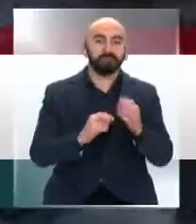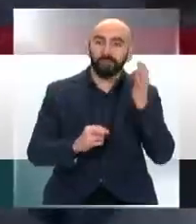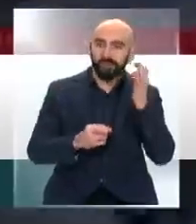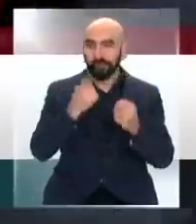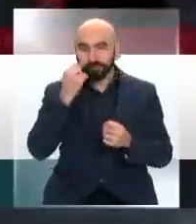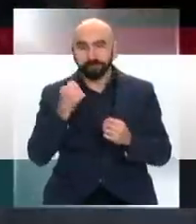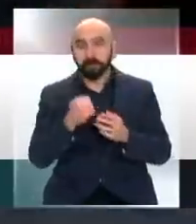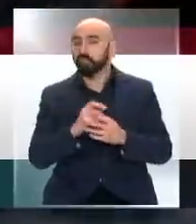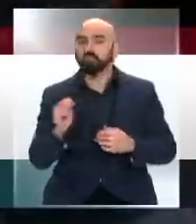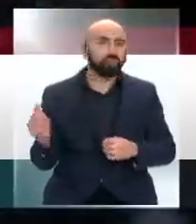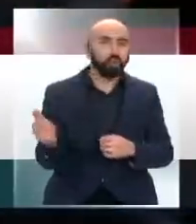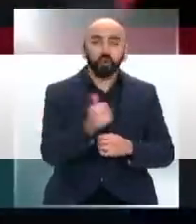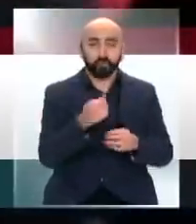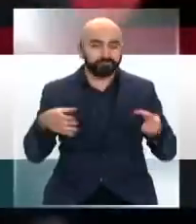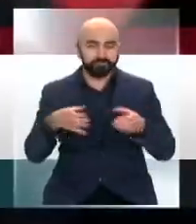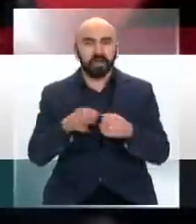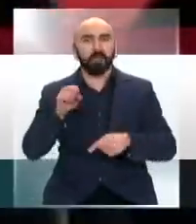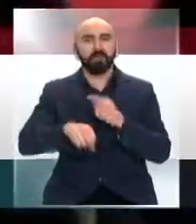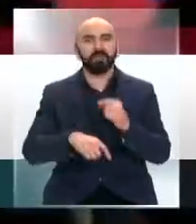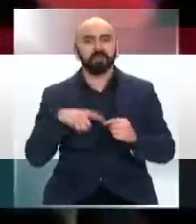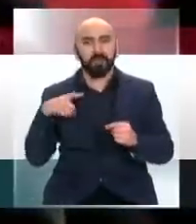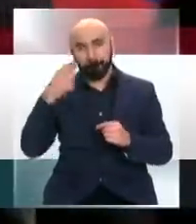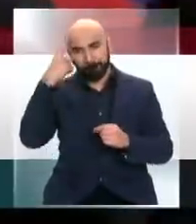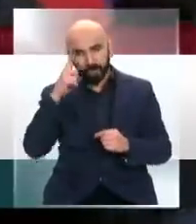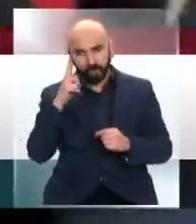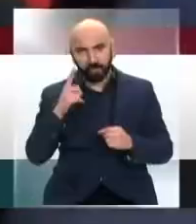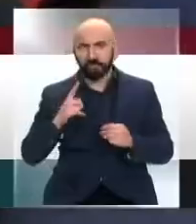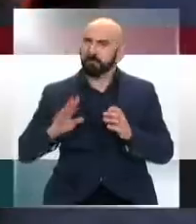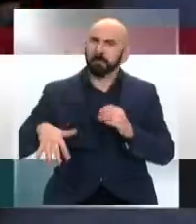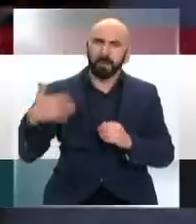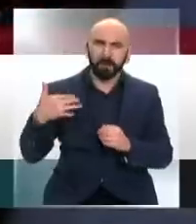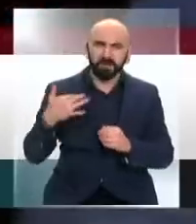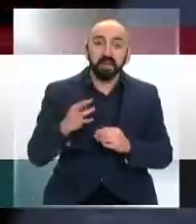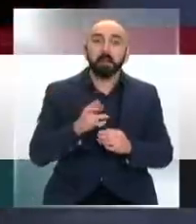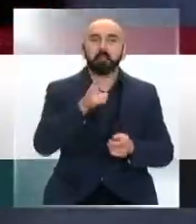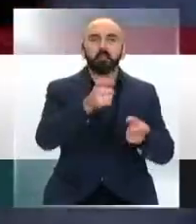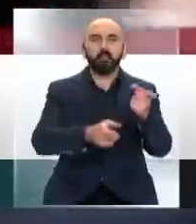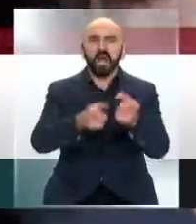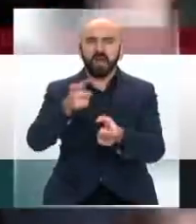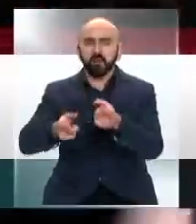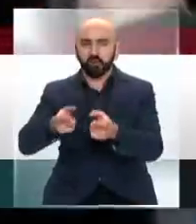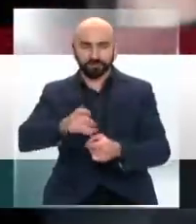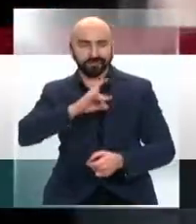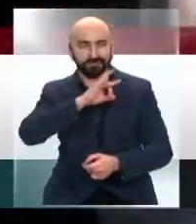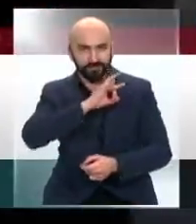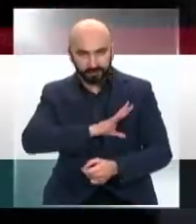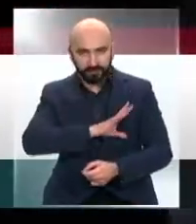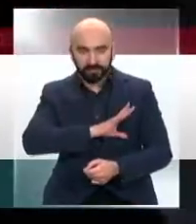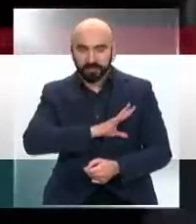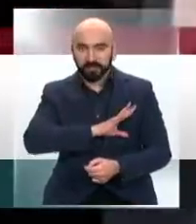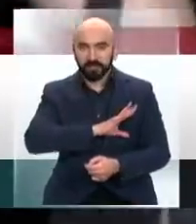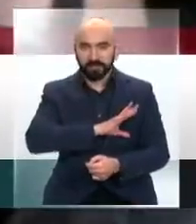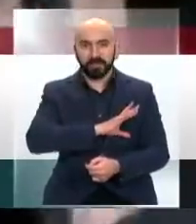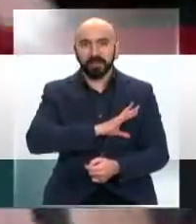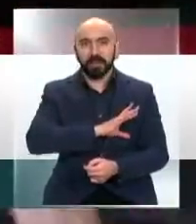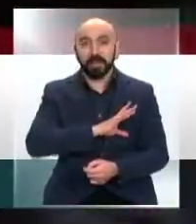compañeras de APRO Dignidad, pero por sobre todo al pueblo de Chile. Por sobre todo al pueblo de Chile,